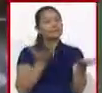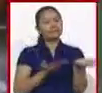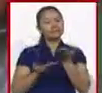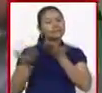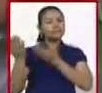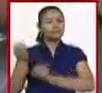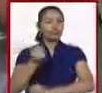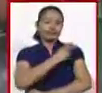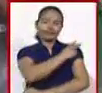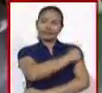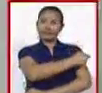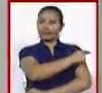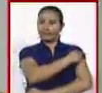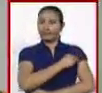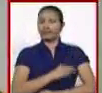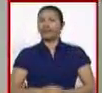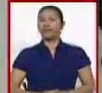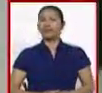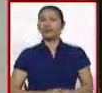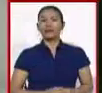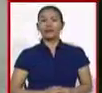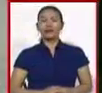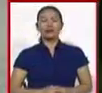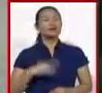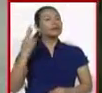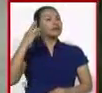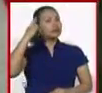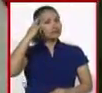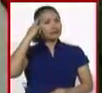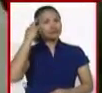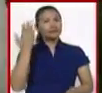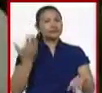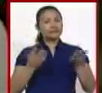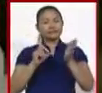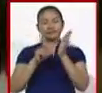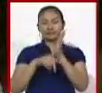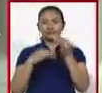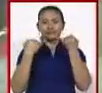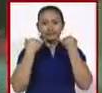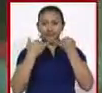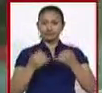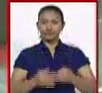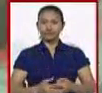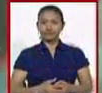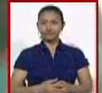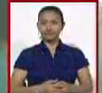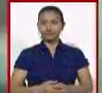evacuados a un centro médico. Los motivos, las causas, seguramente las vamos a averiguar después.